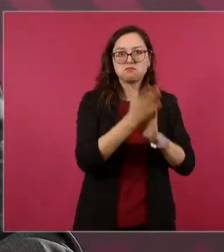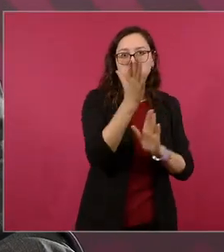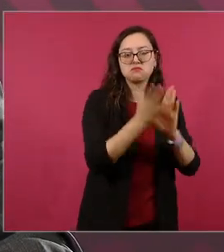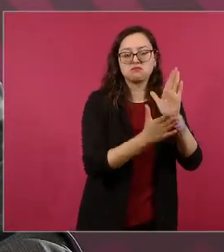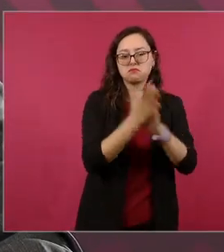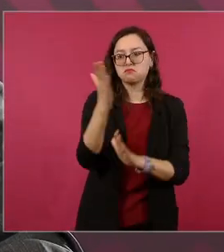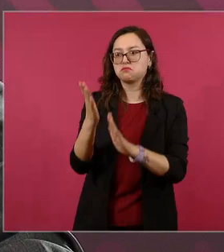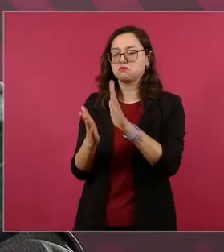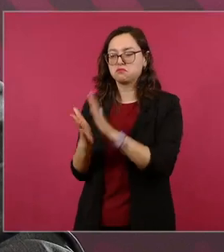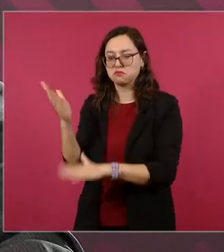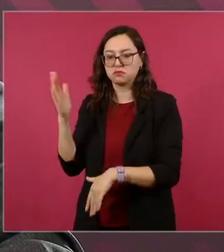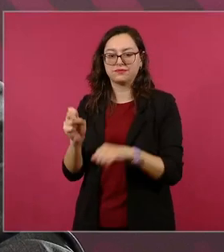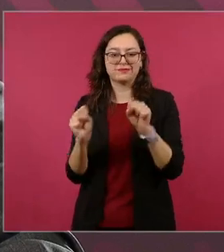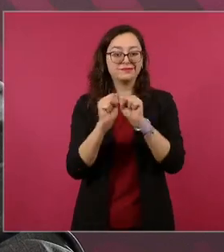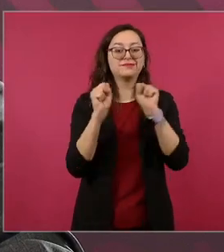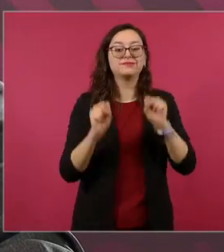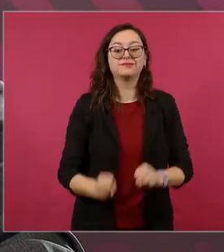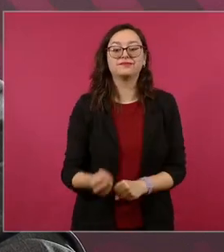gratuito,